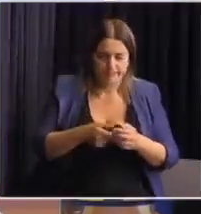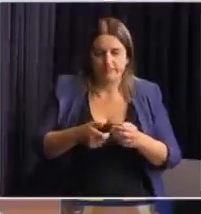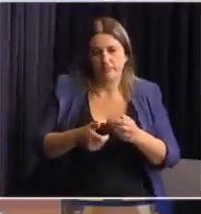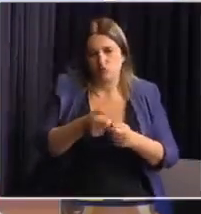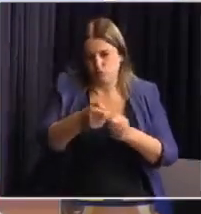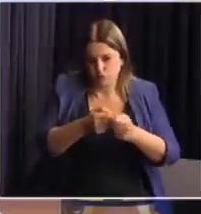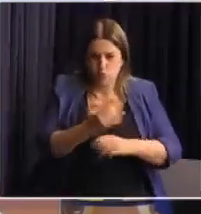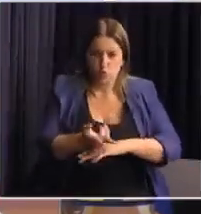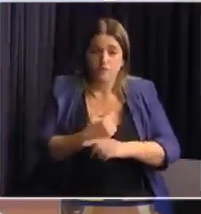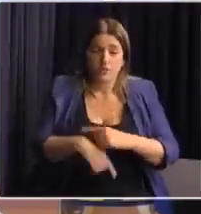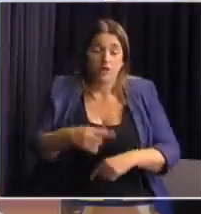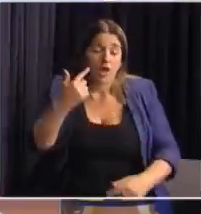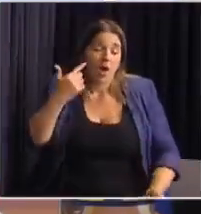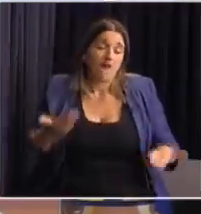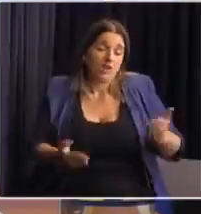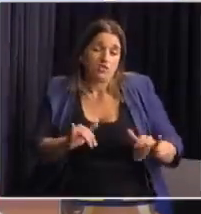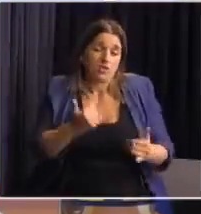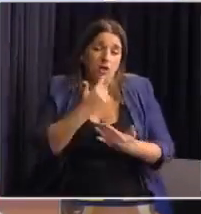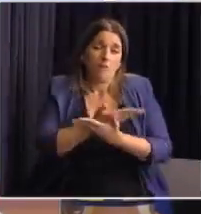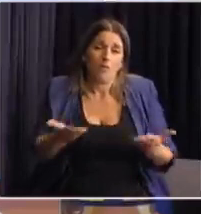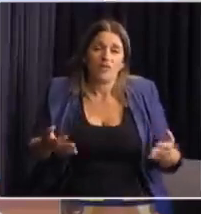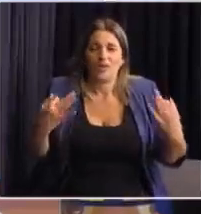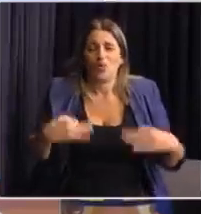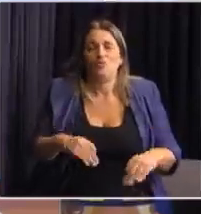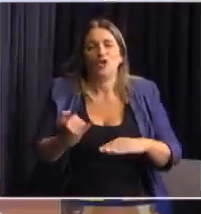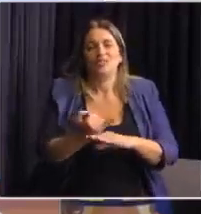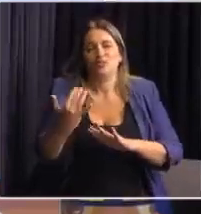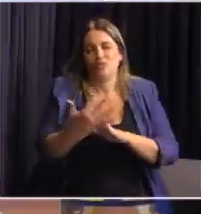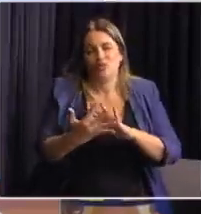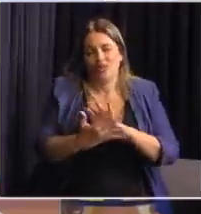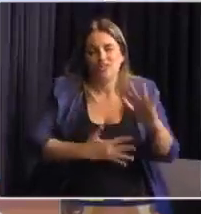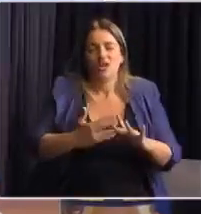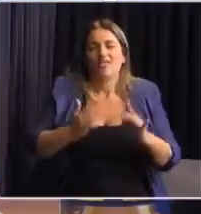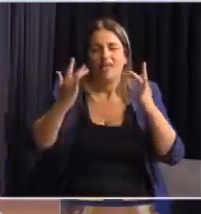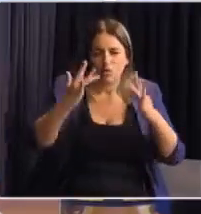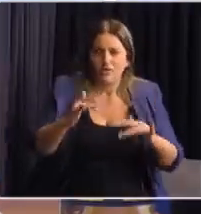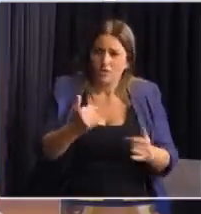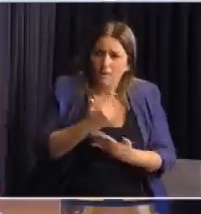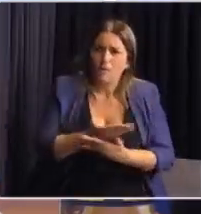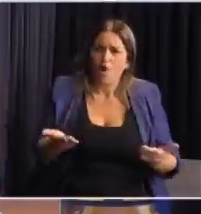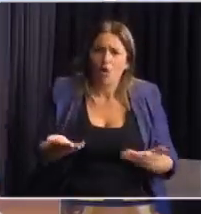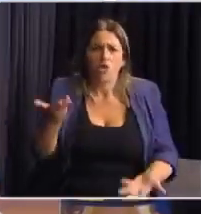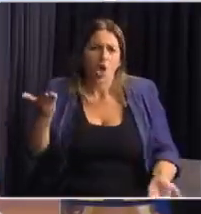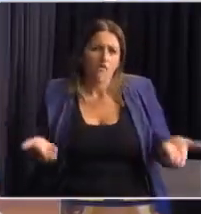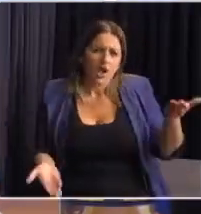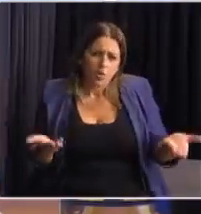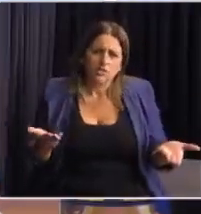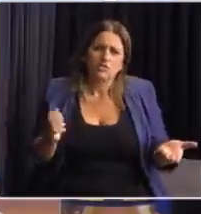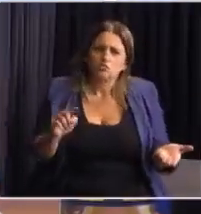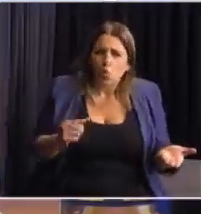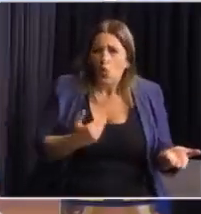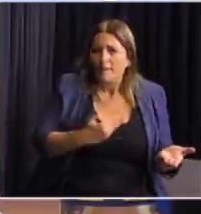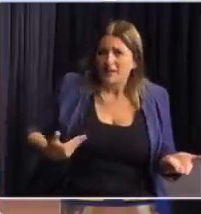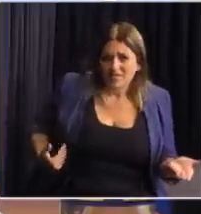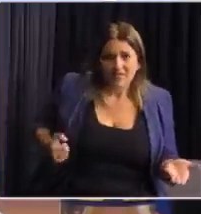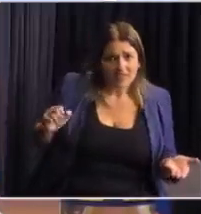que como en todas las evaluaciones se ha demostrado, el otro día el INED presentó una evaluación en donde puso en evidencia, y el presidente del INED